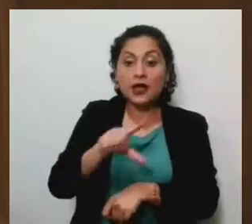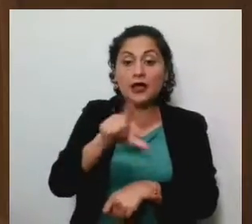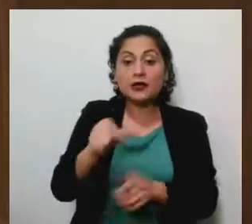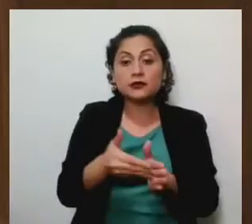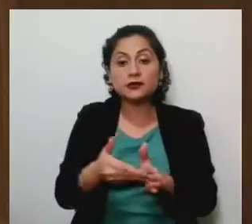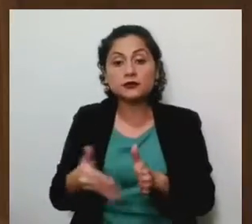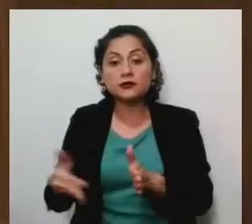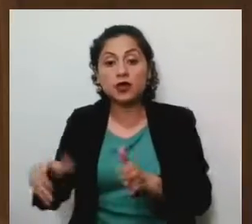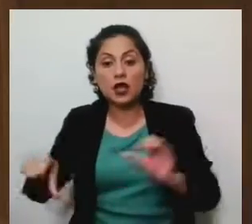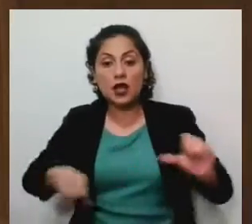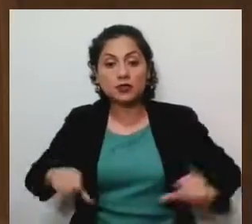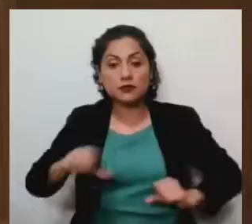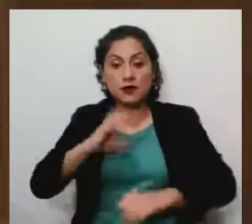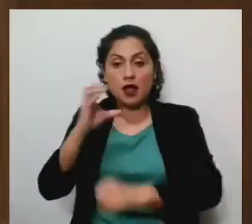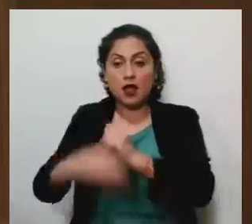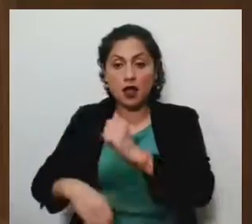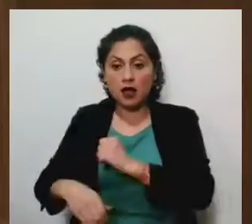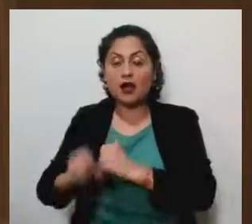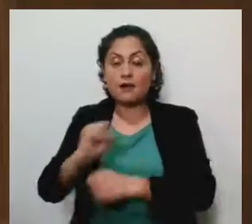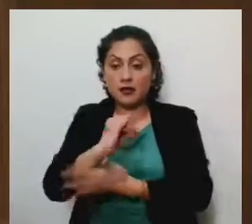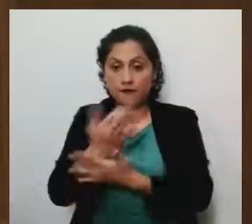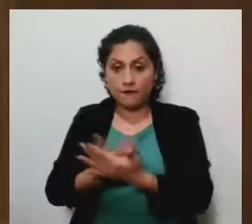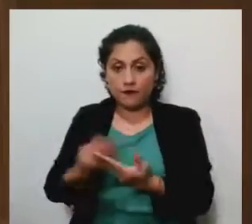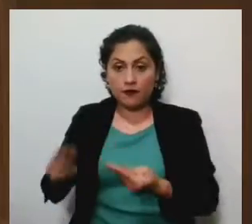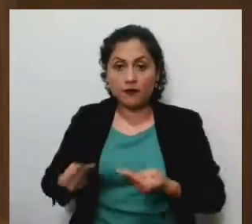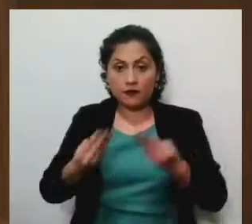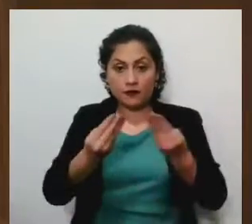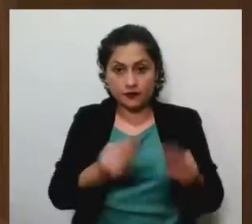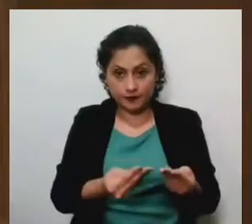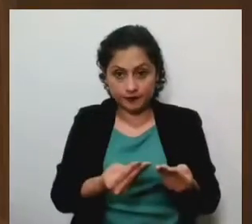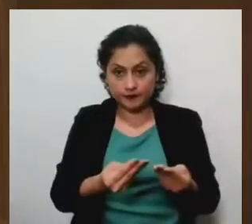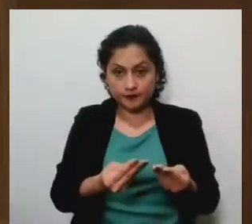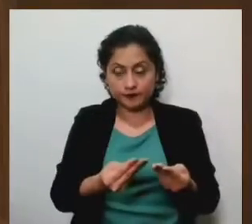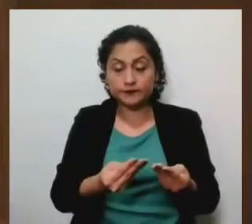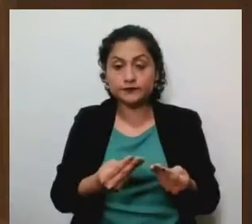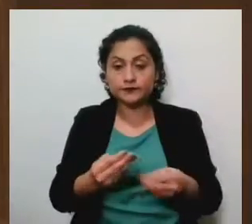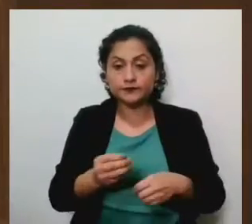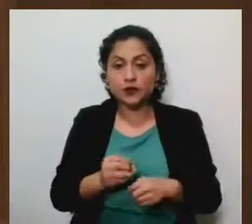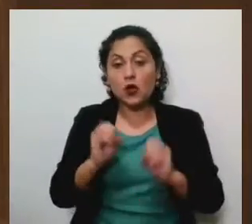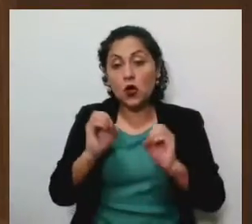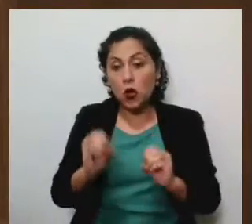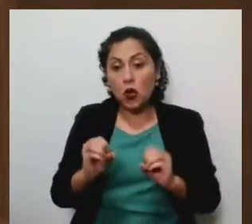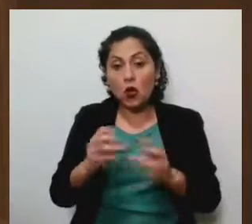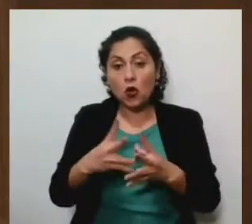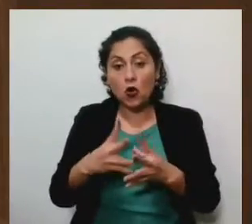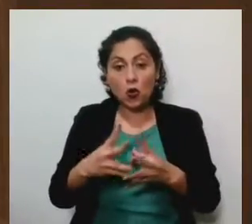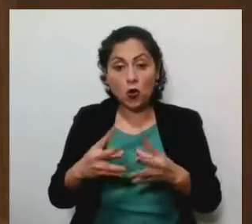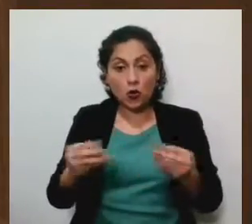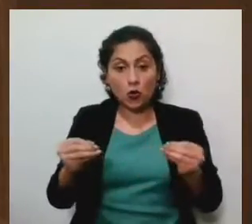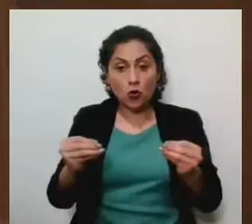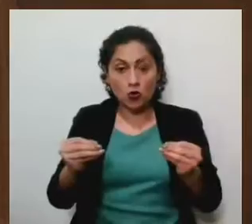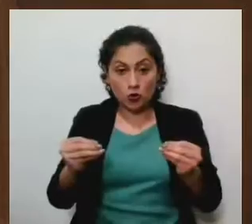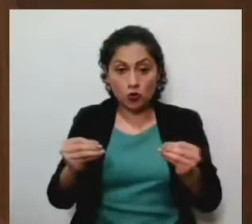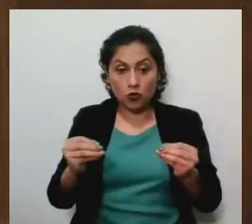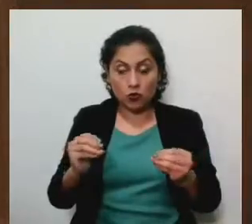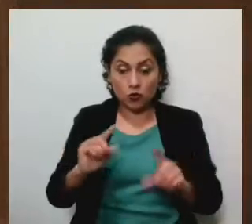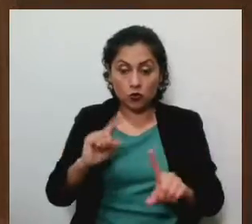actividades realizadas una vez que hayan cumplido su objeto o desapareciendo las causas que les dieron